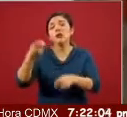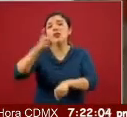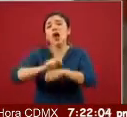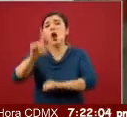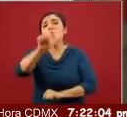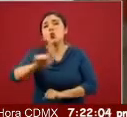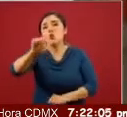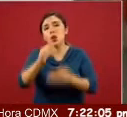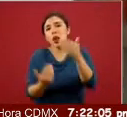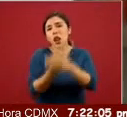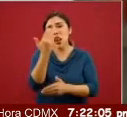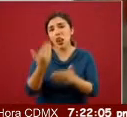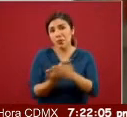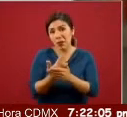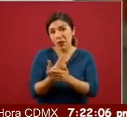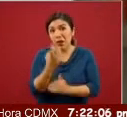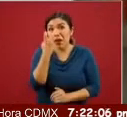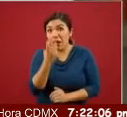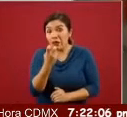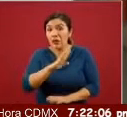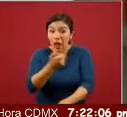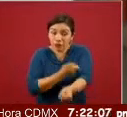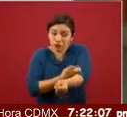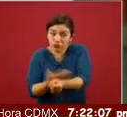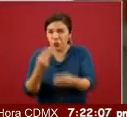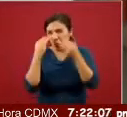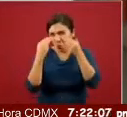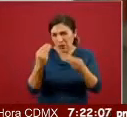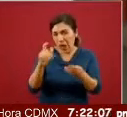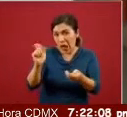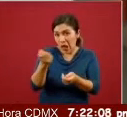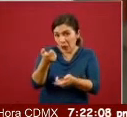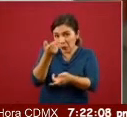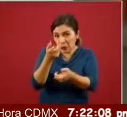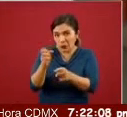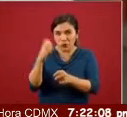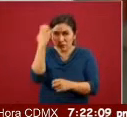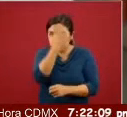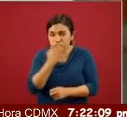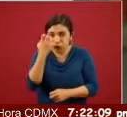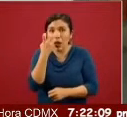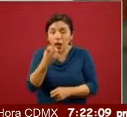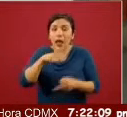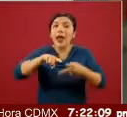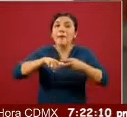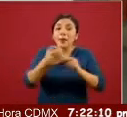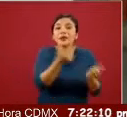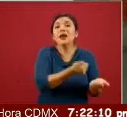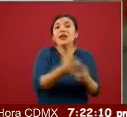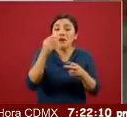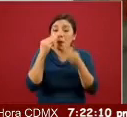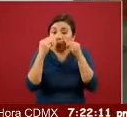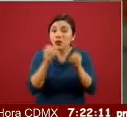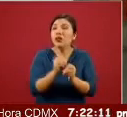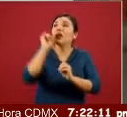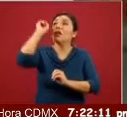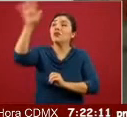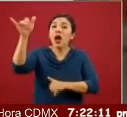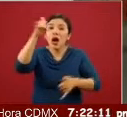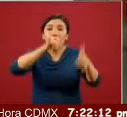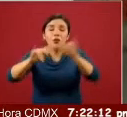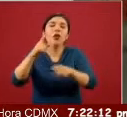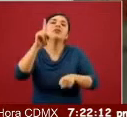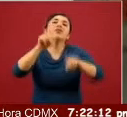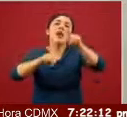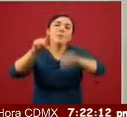mañana. Una vez que la muestra se toma, ahora viene un periodo del envío de la muestra. Esto también varía en cada entidad federativa y en cada